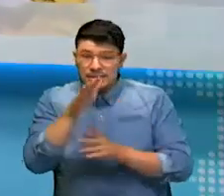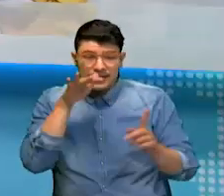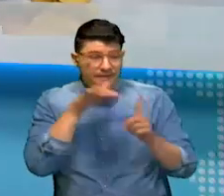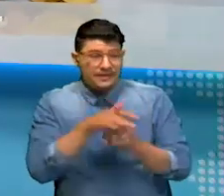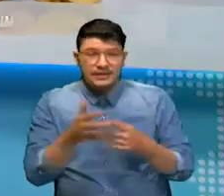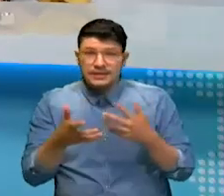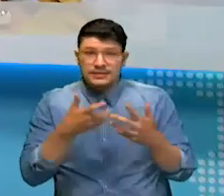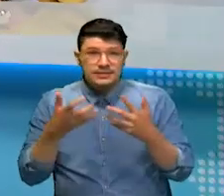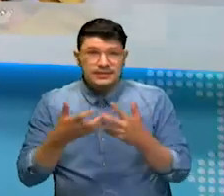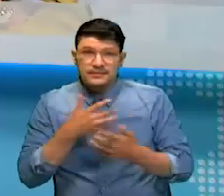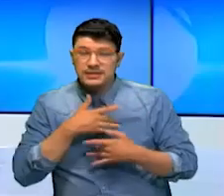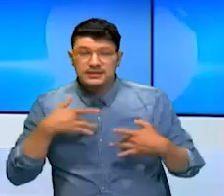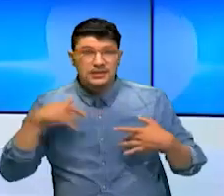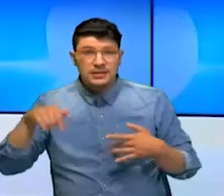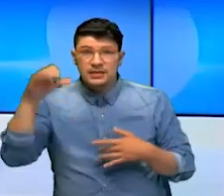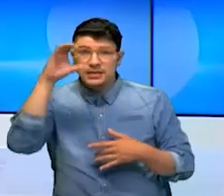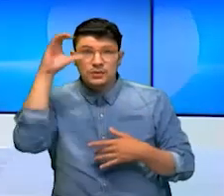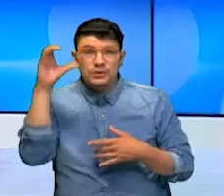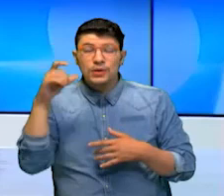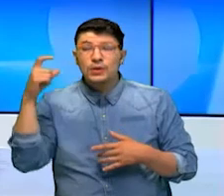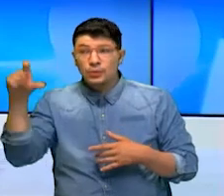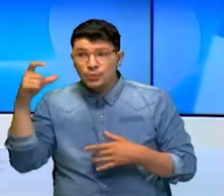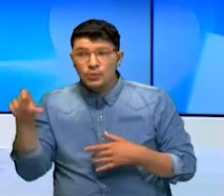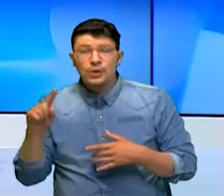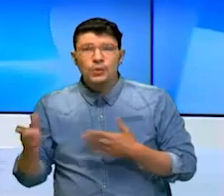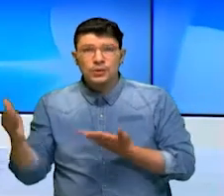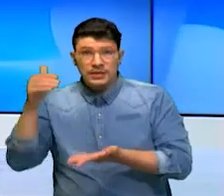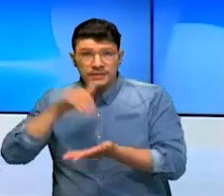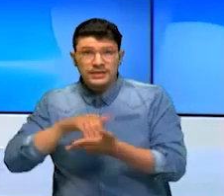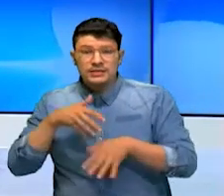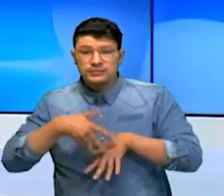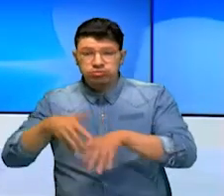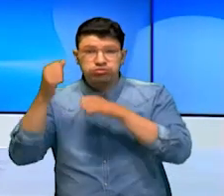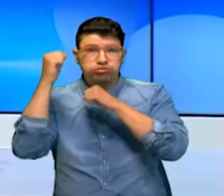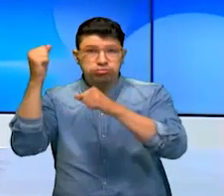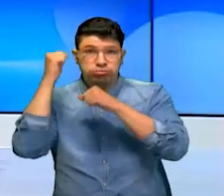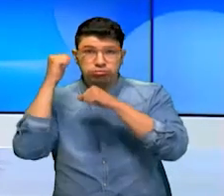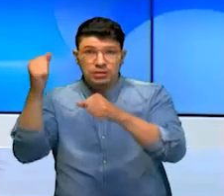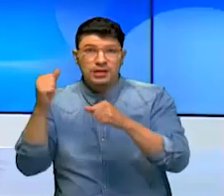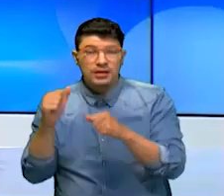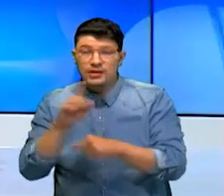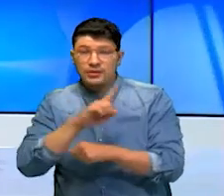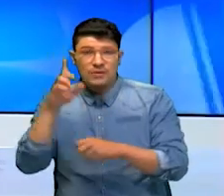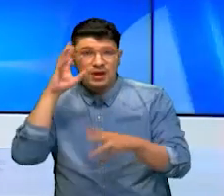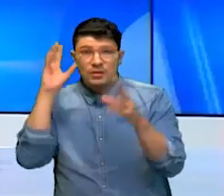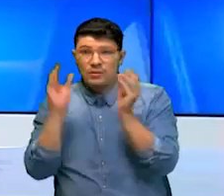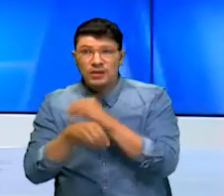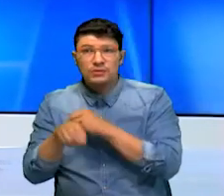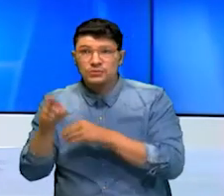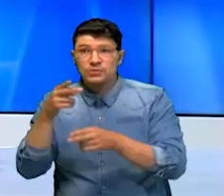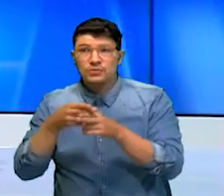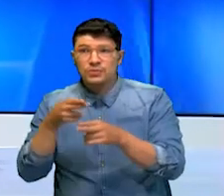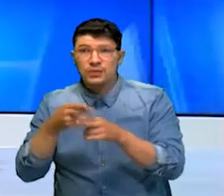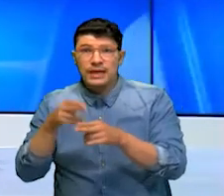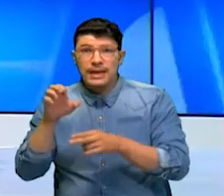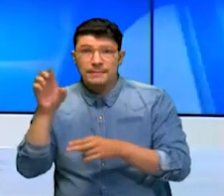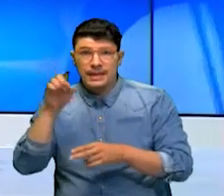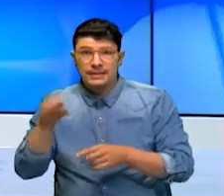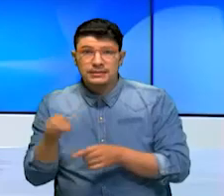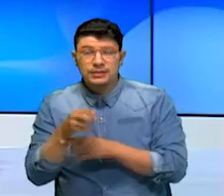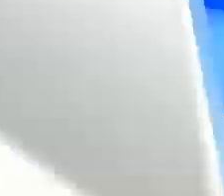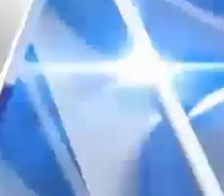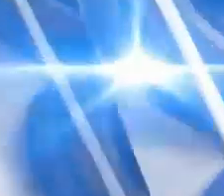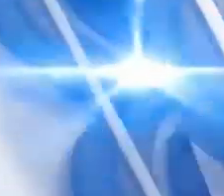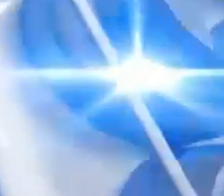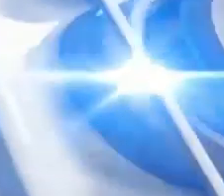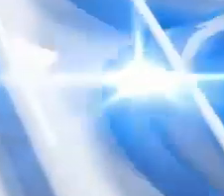en Cúcuta una vez más se protagoniza una protesta en contra de EPS Comeva. ¿De qué se trata, Danilo Coronel?